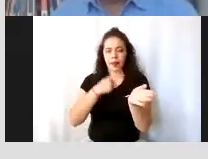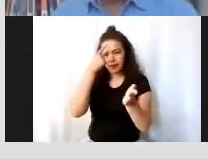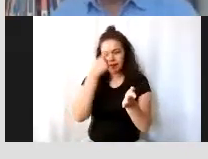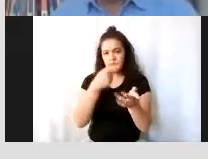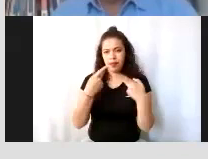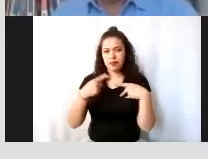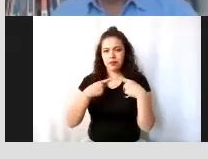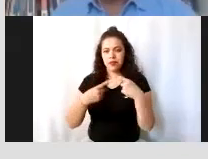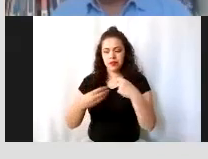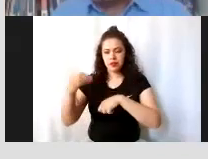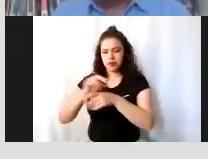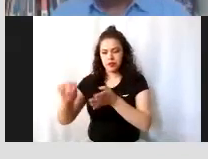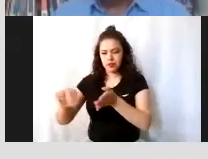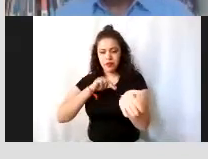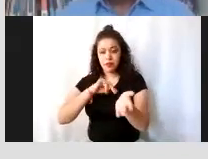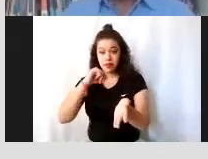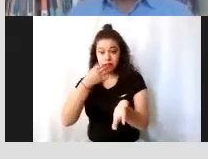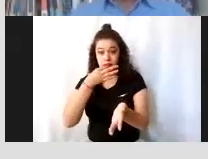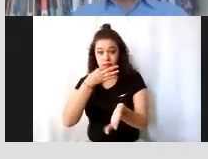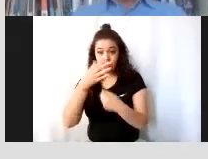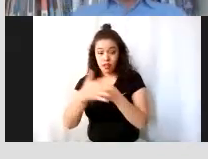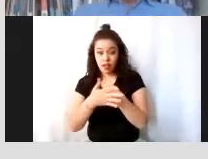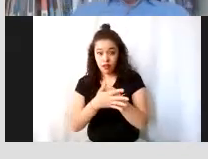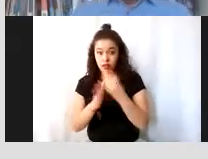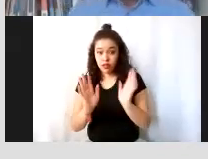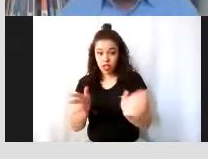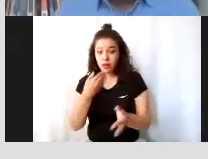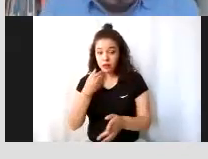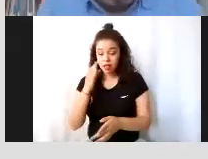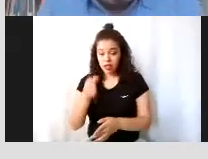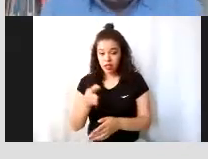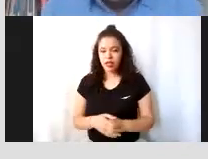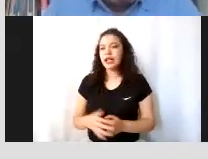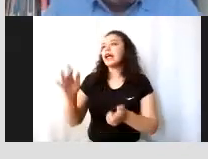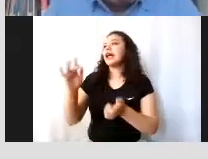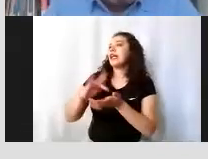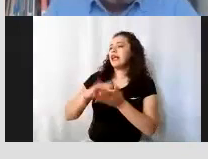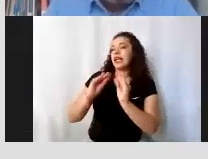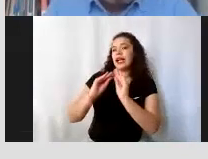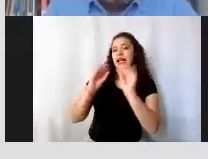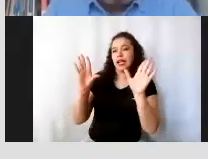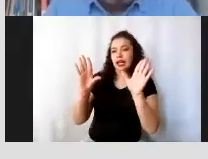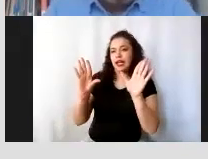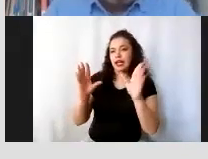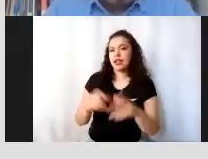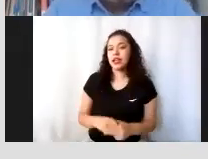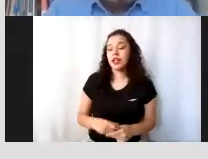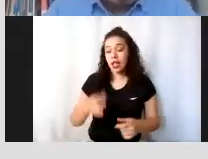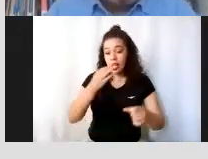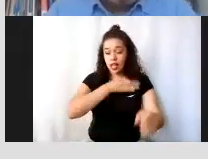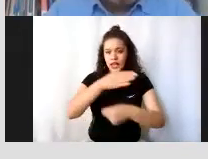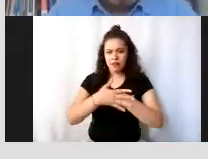firme, ¿me he enterado? Por supuesto. Gracias. Por supuesto, porque el formato del aviso de privacidad tiene